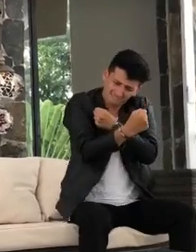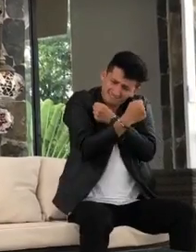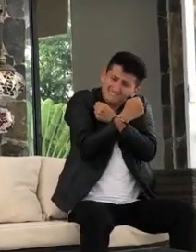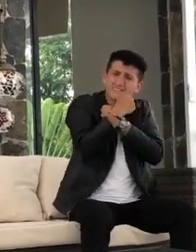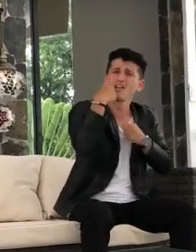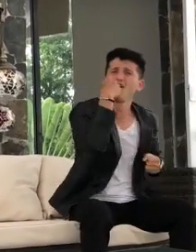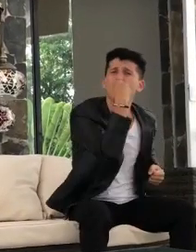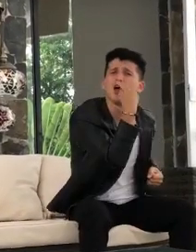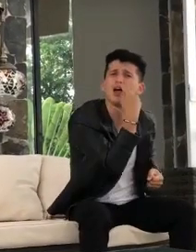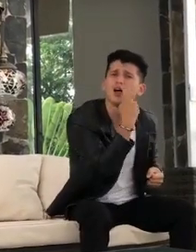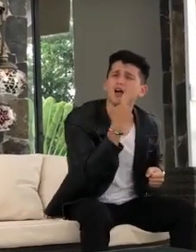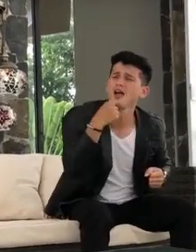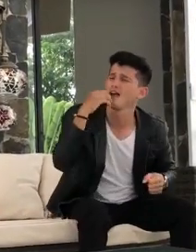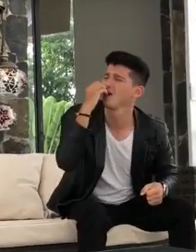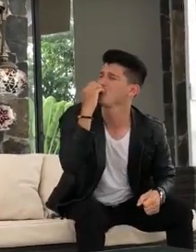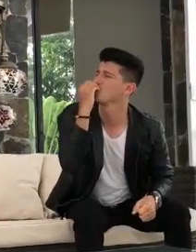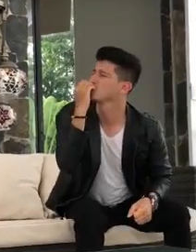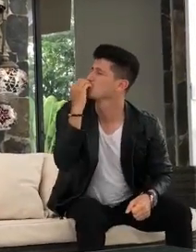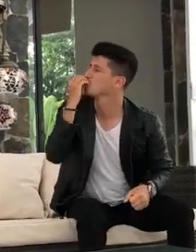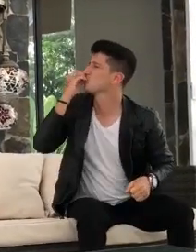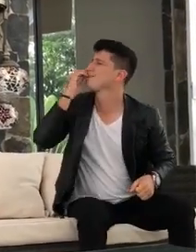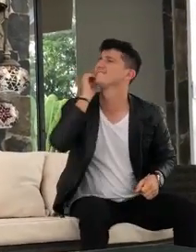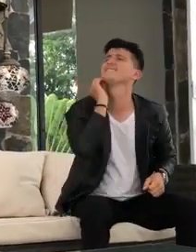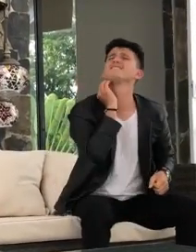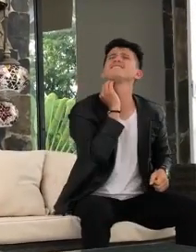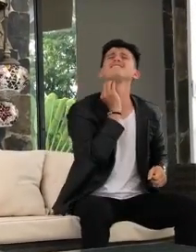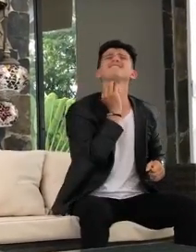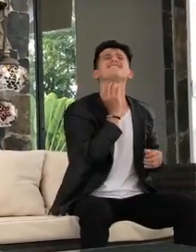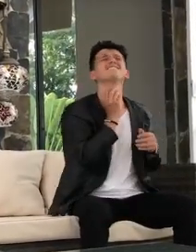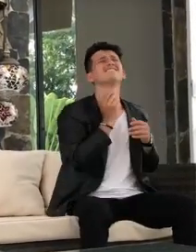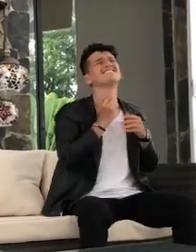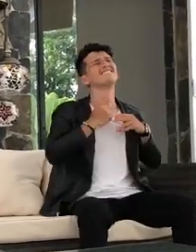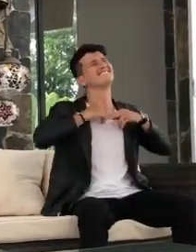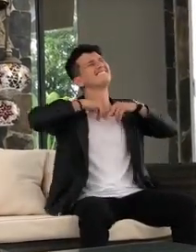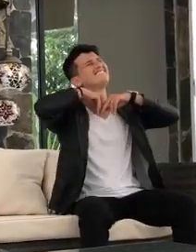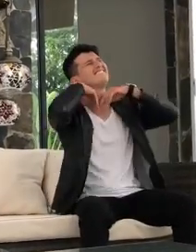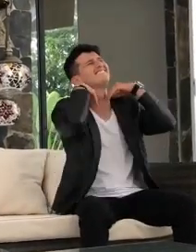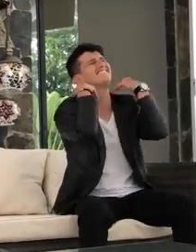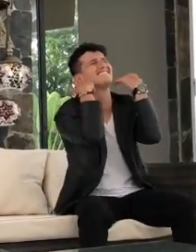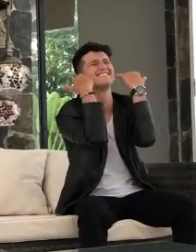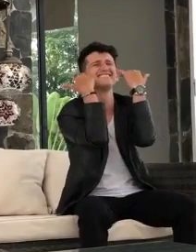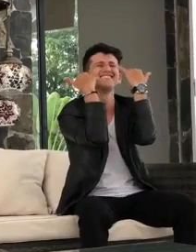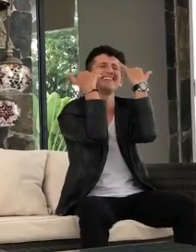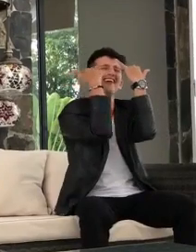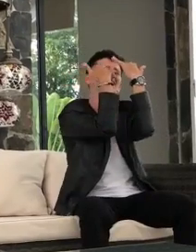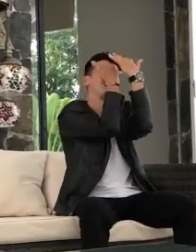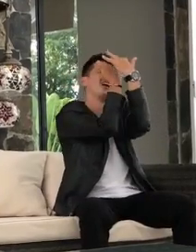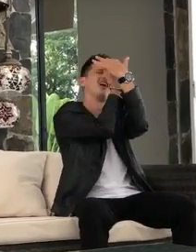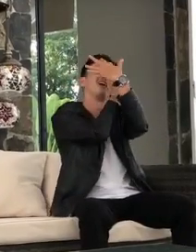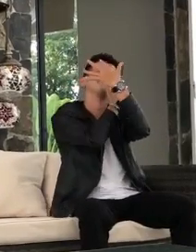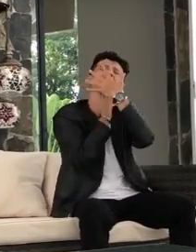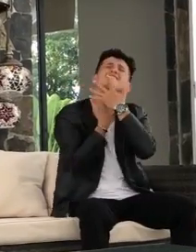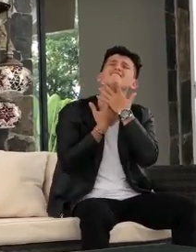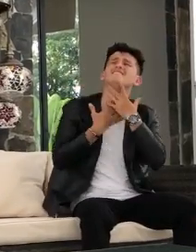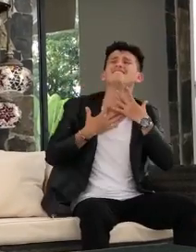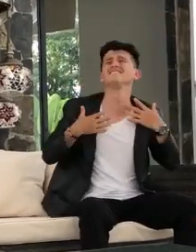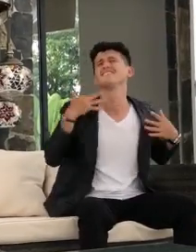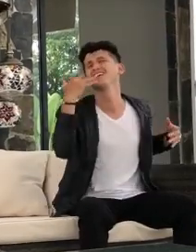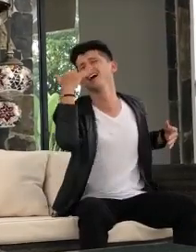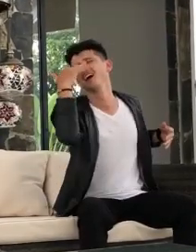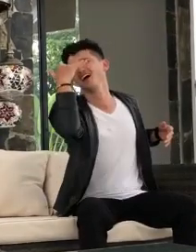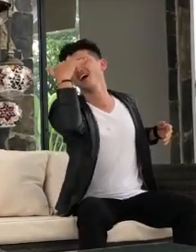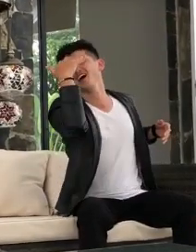los labios sin parar, lloramos borrachitos de